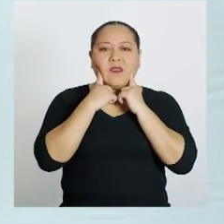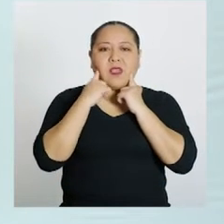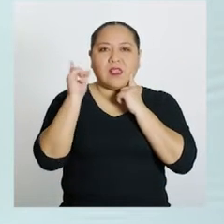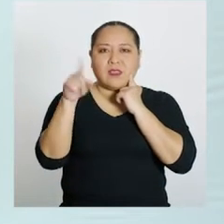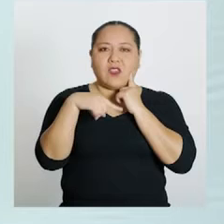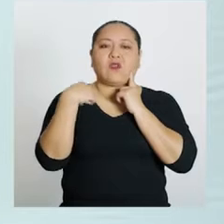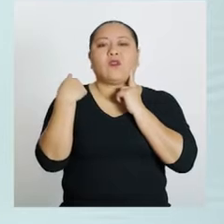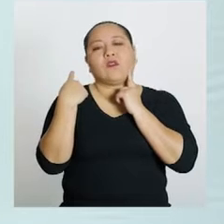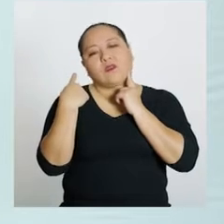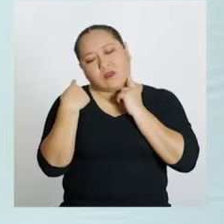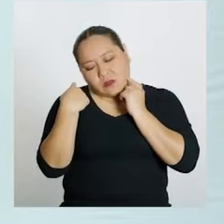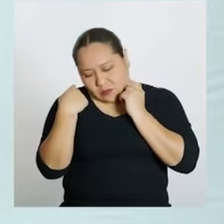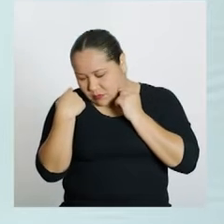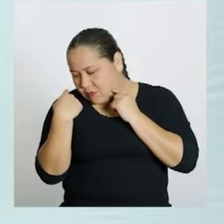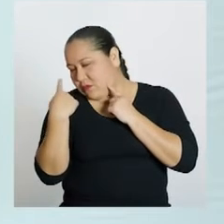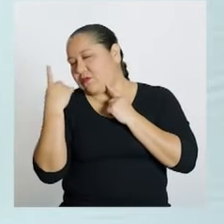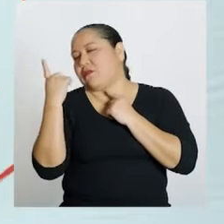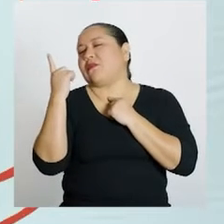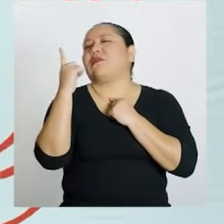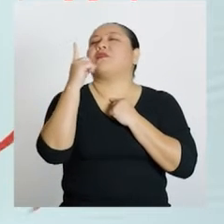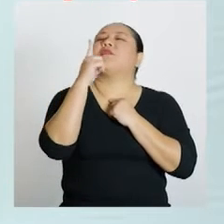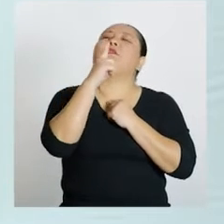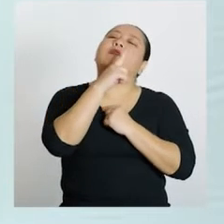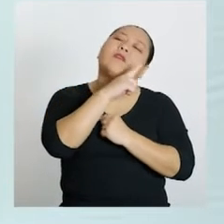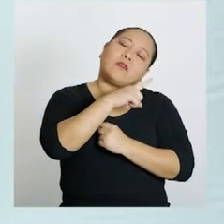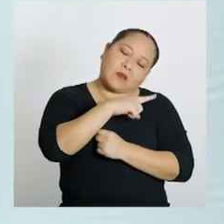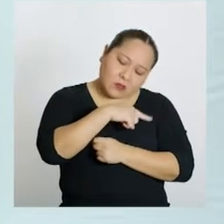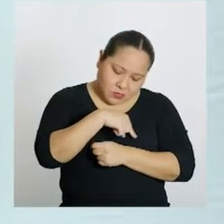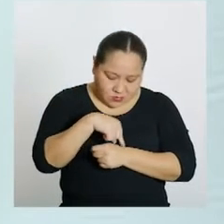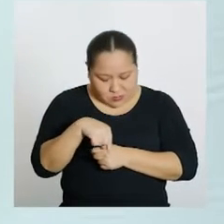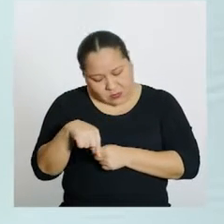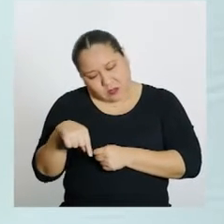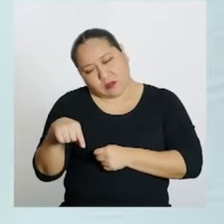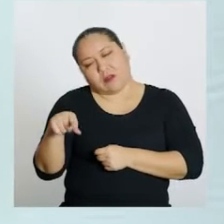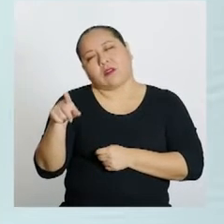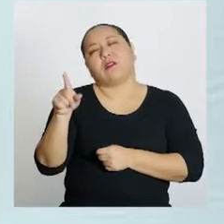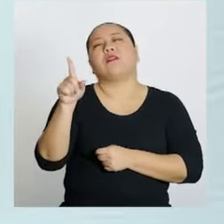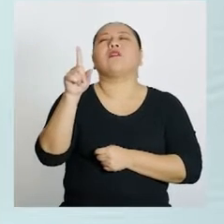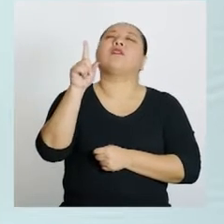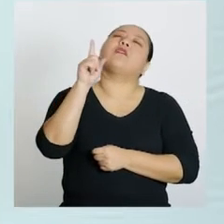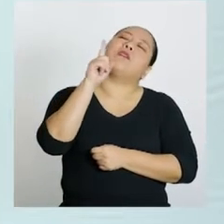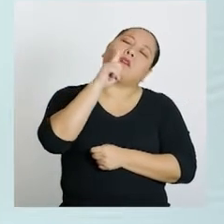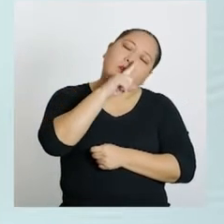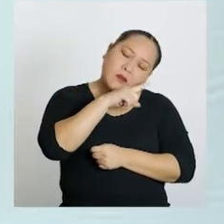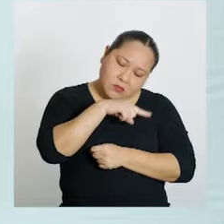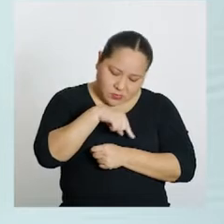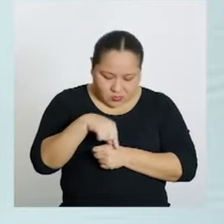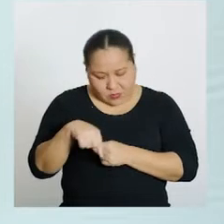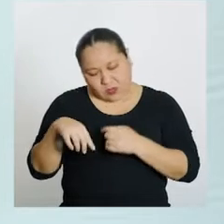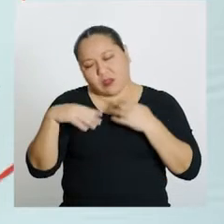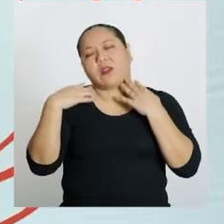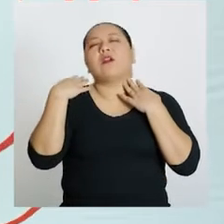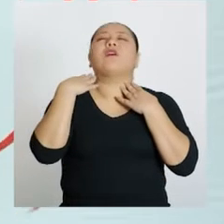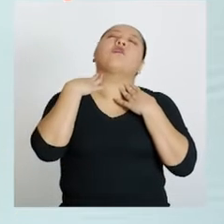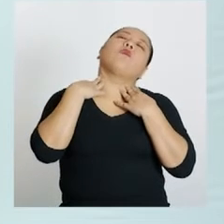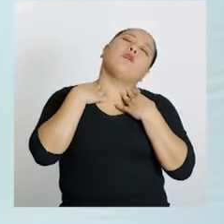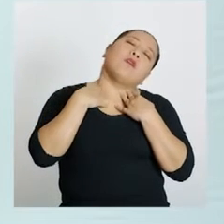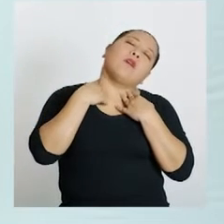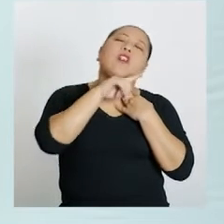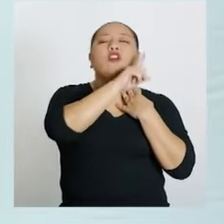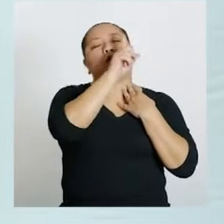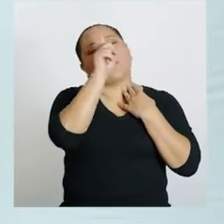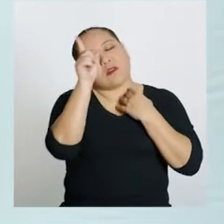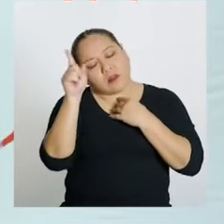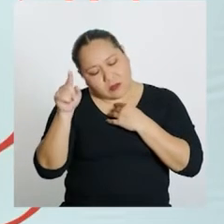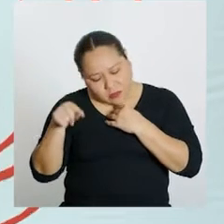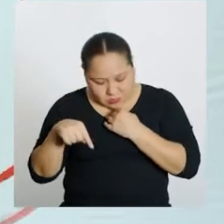en círculo, despacio. Eso es. Relaja la cabeza, relaja el cuello. Hacia el otro